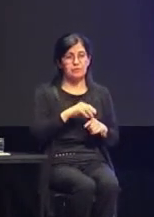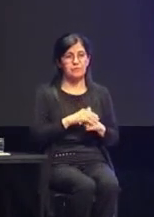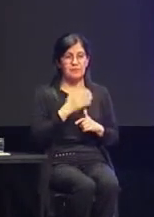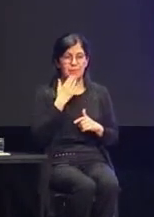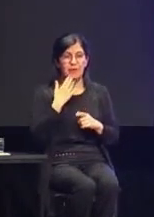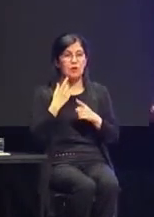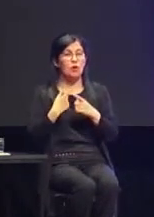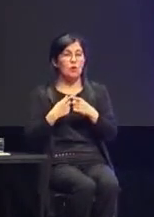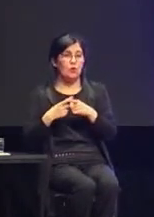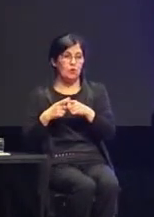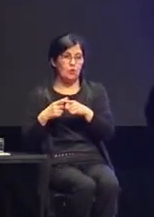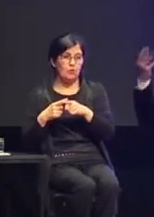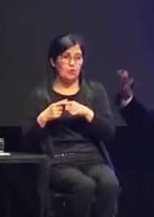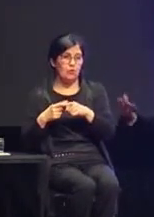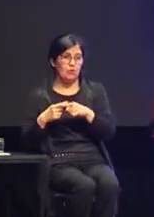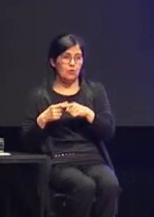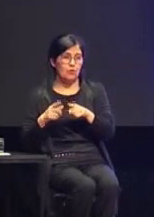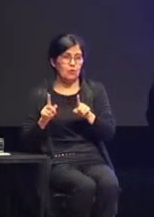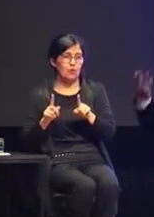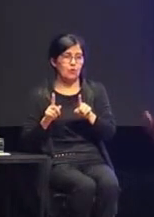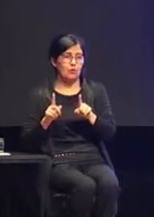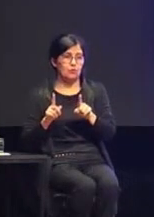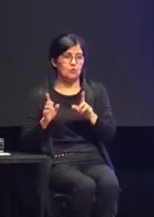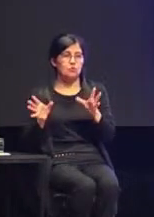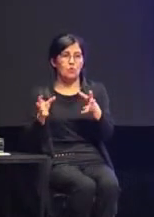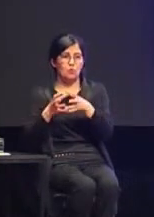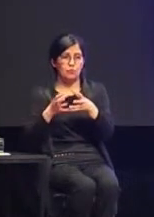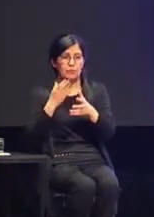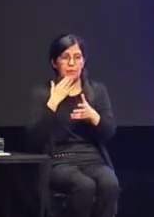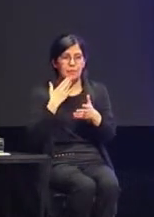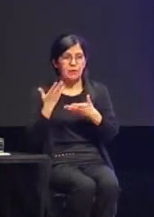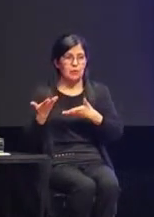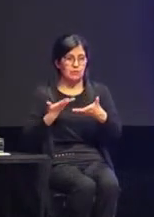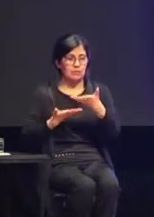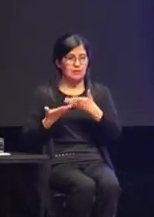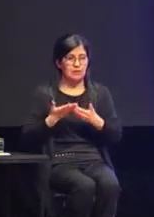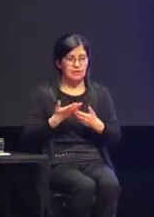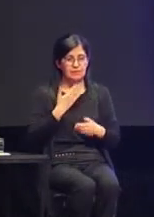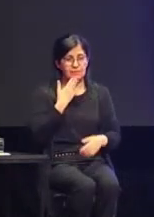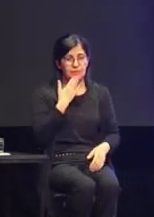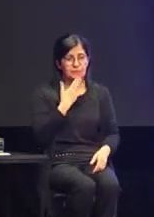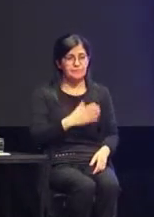importantes, pero no para discutir cosas de políticas públicas.